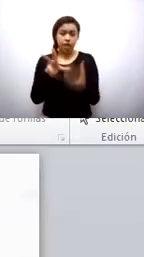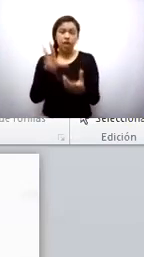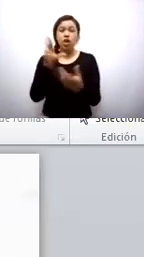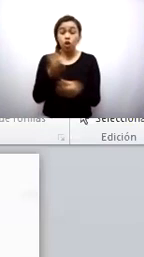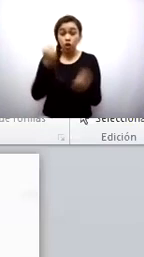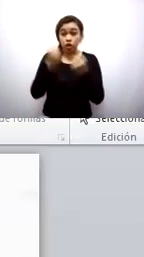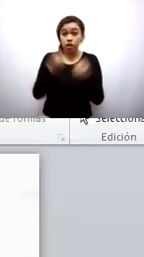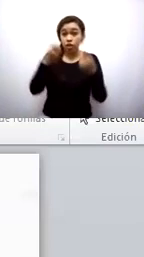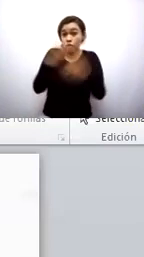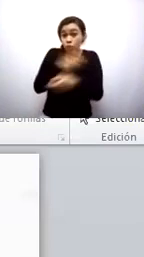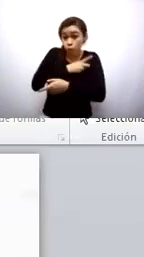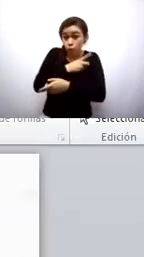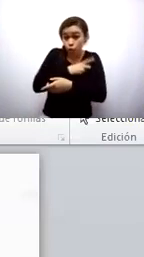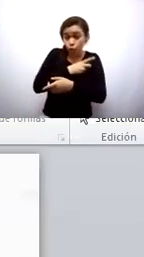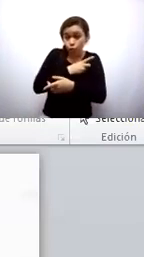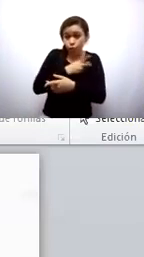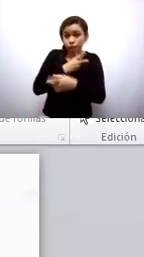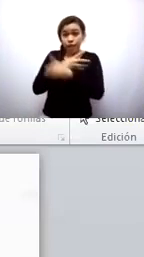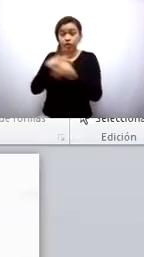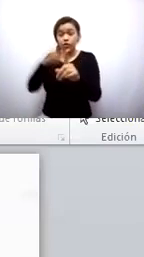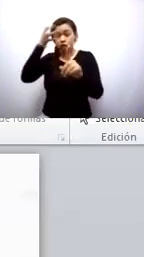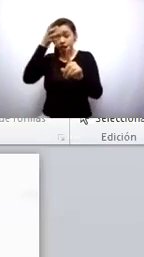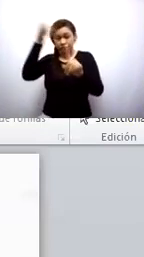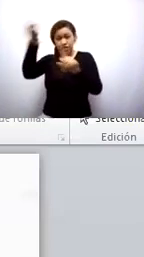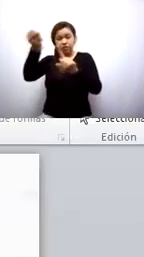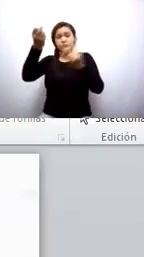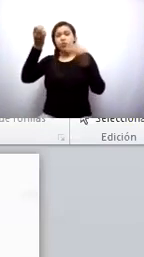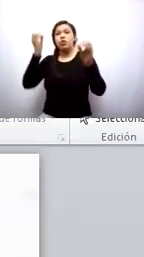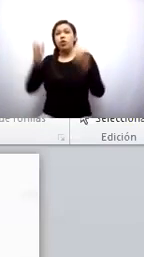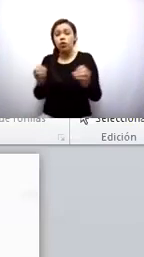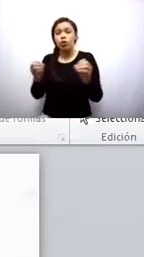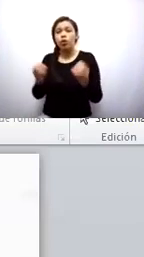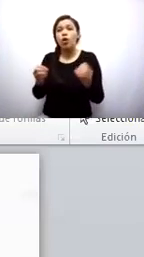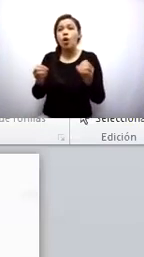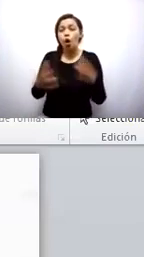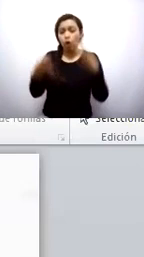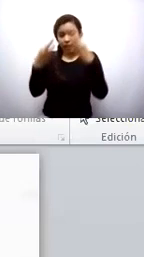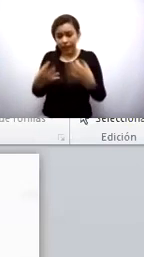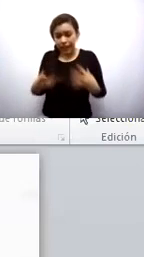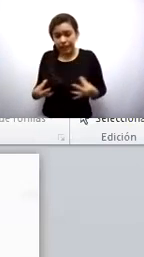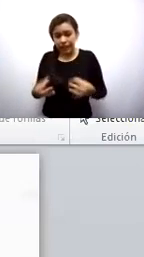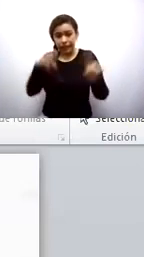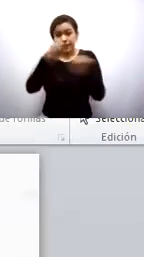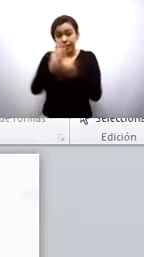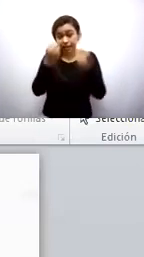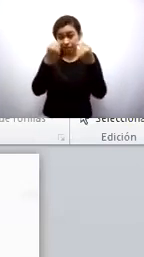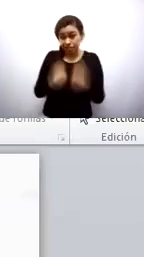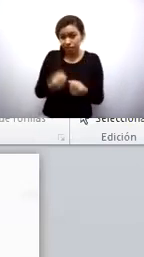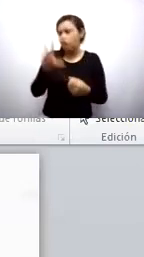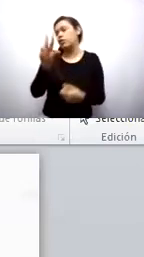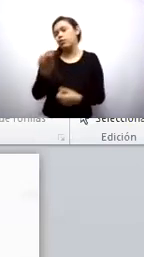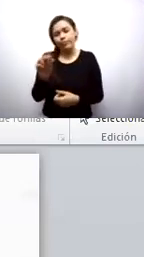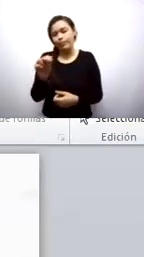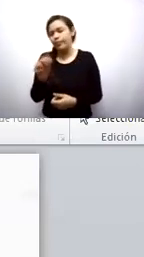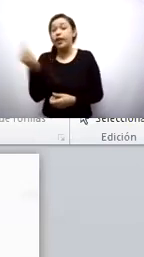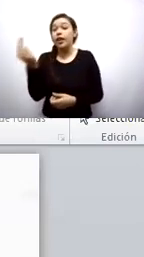sí solo alcanzar el concepto o el indicador de calidad en la educación. Se requiere, obviamente,